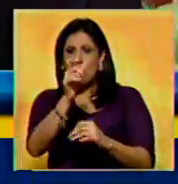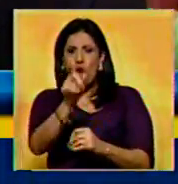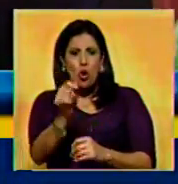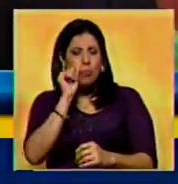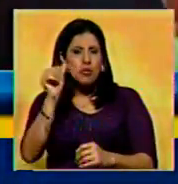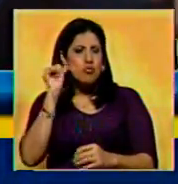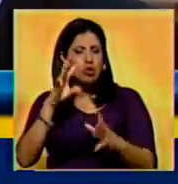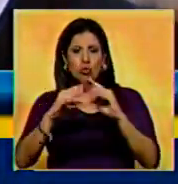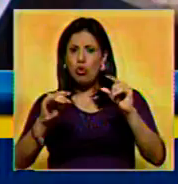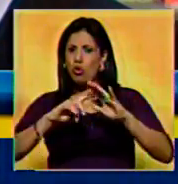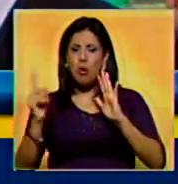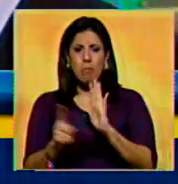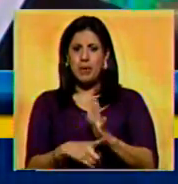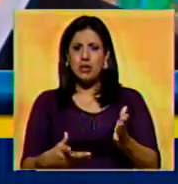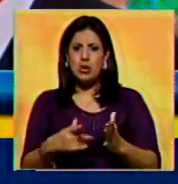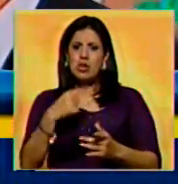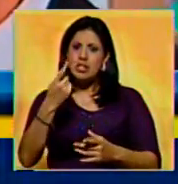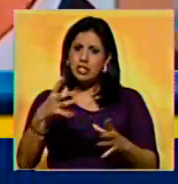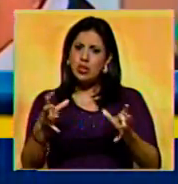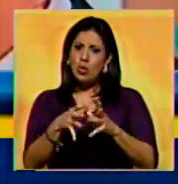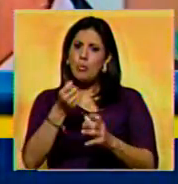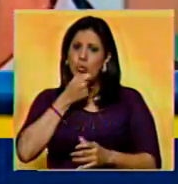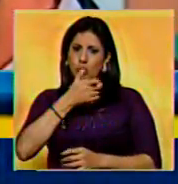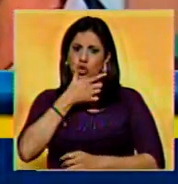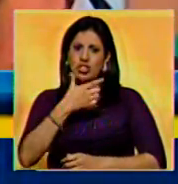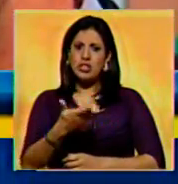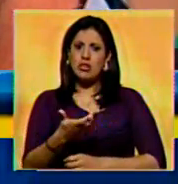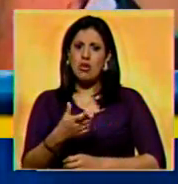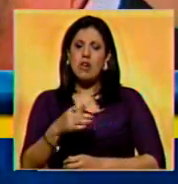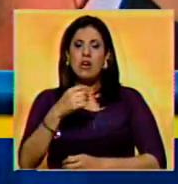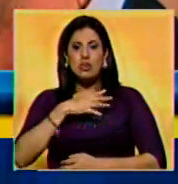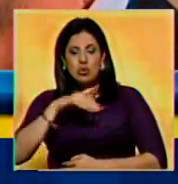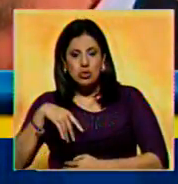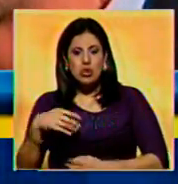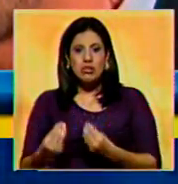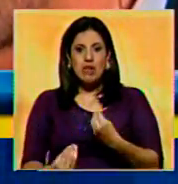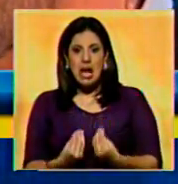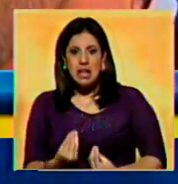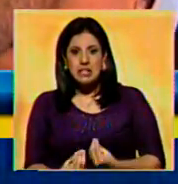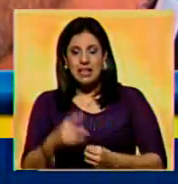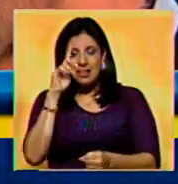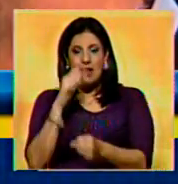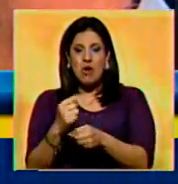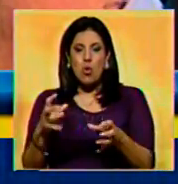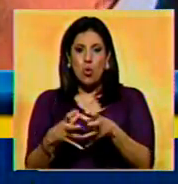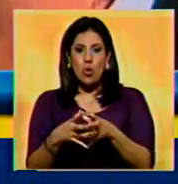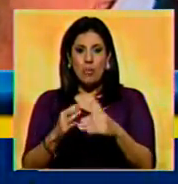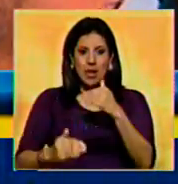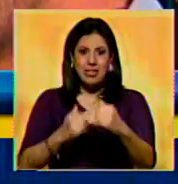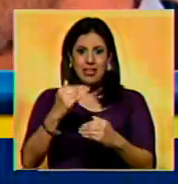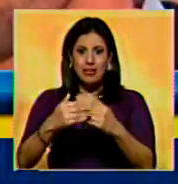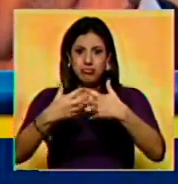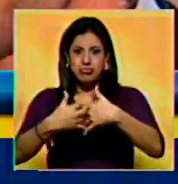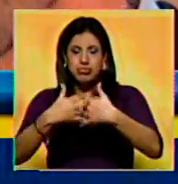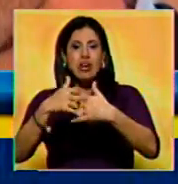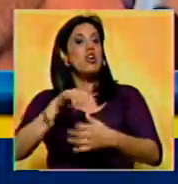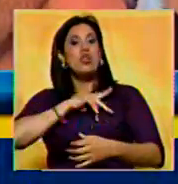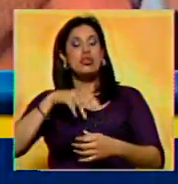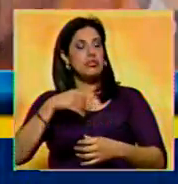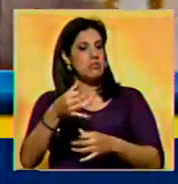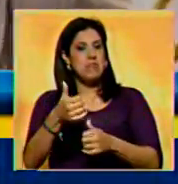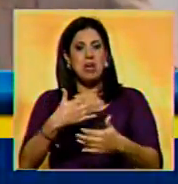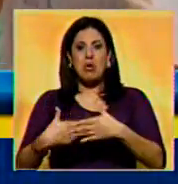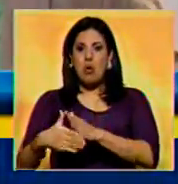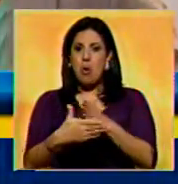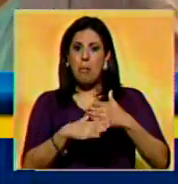todo el mundo en general. Hemos hecho un equipo muy bonito, la verdad, y hemos estado trabajando en equipo para sacar adelante la producción. Nos llevamos todos súper